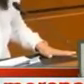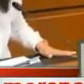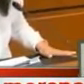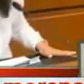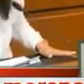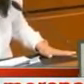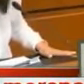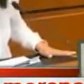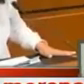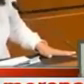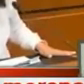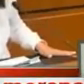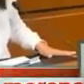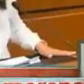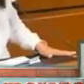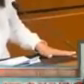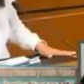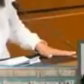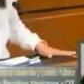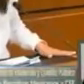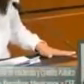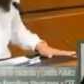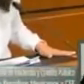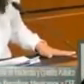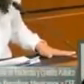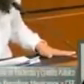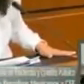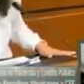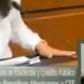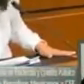no están funcionando, que se vayan. A ellos no los eligió el pueblo.